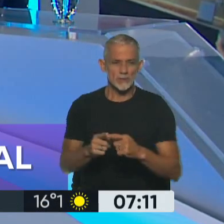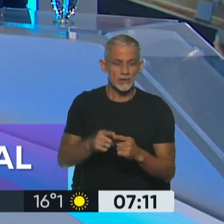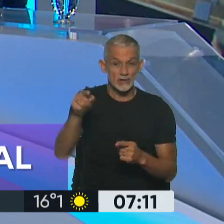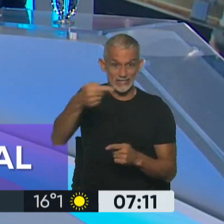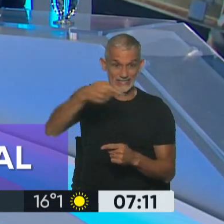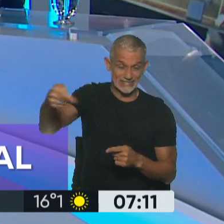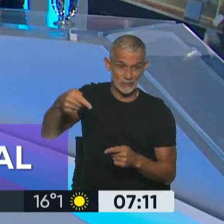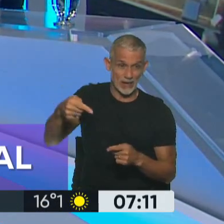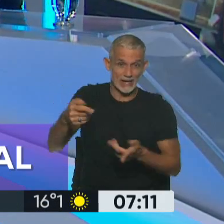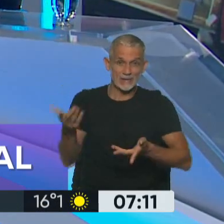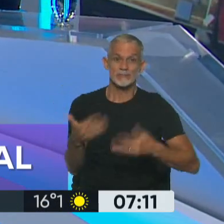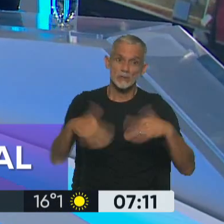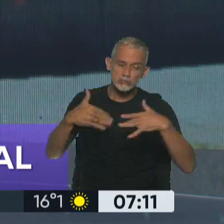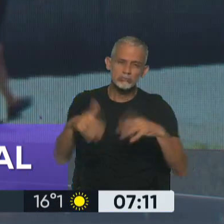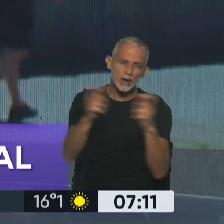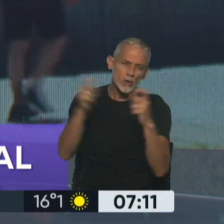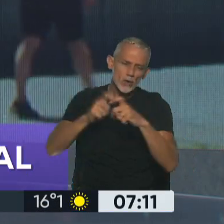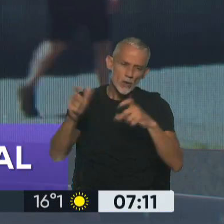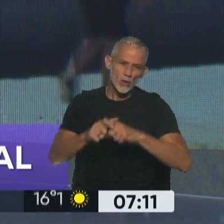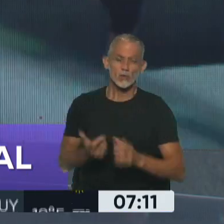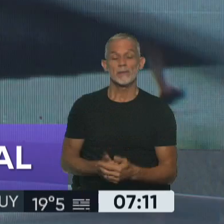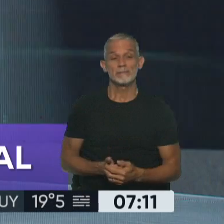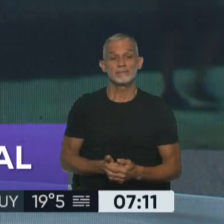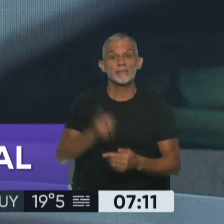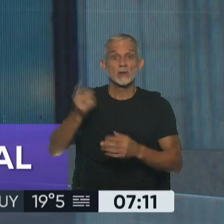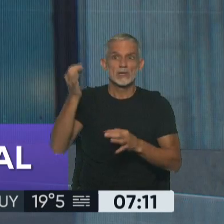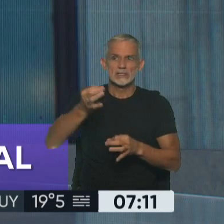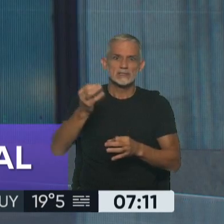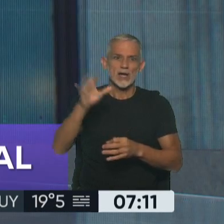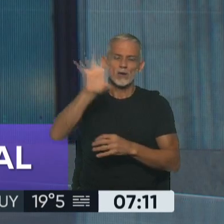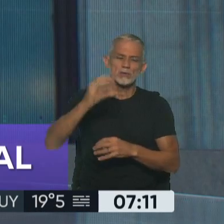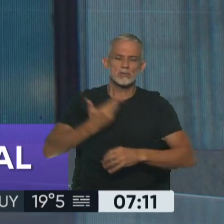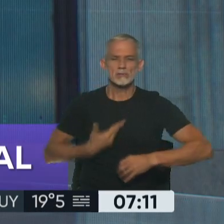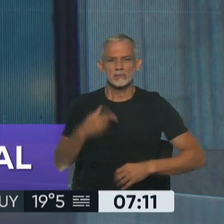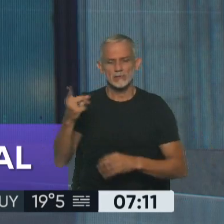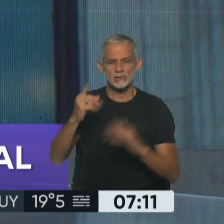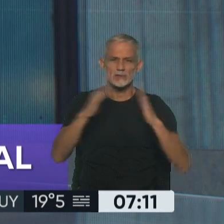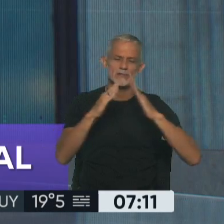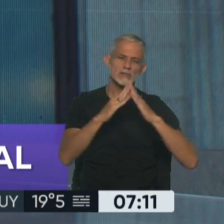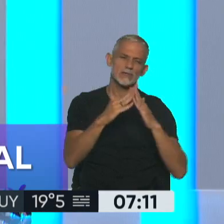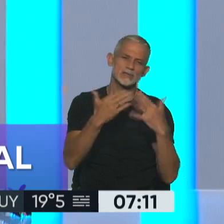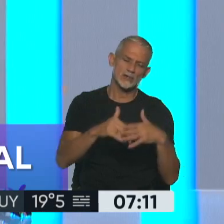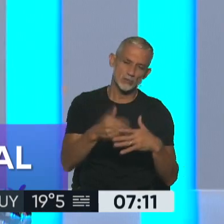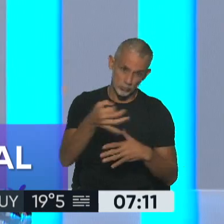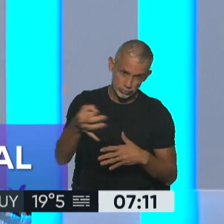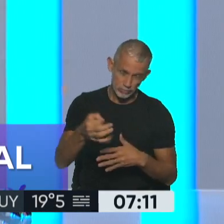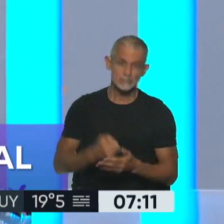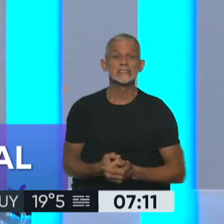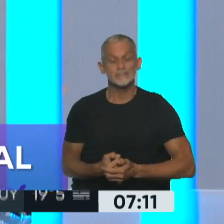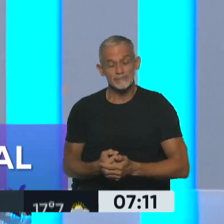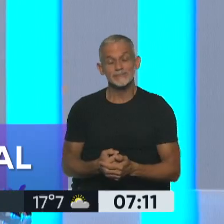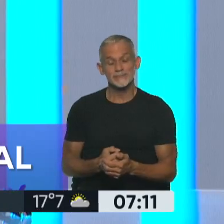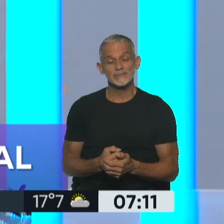semana también intensa en cuanto a reuniones, se espera la llegada de gobernadores a la Casa de Gobierno. ¿Esto es así? Exactamente. Se